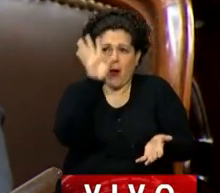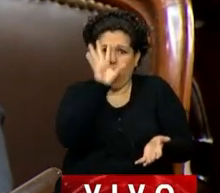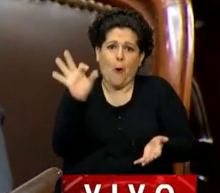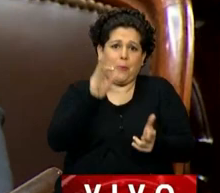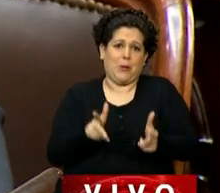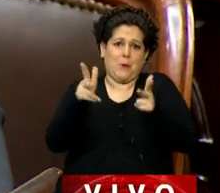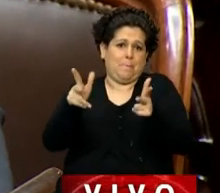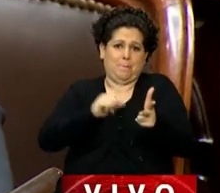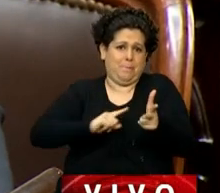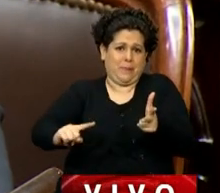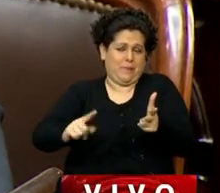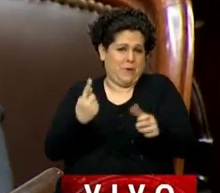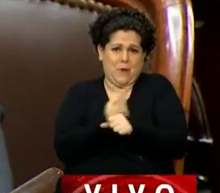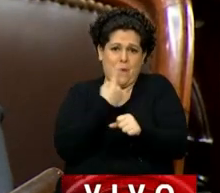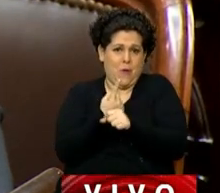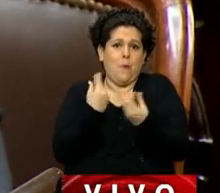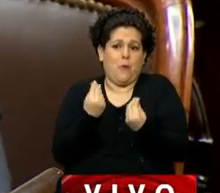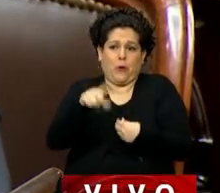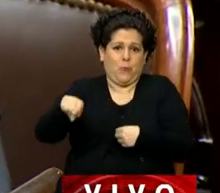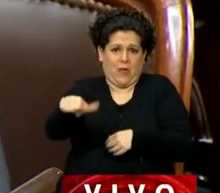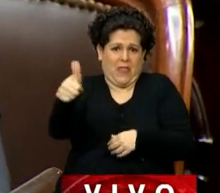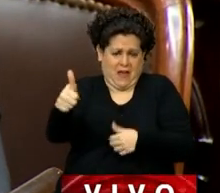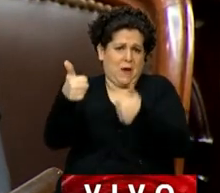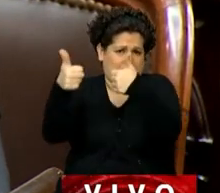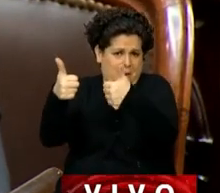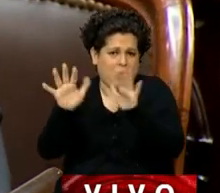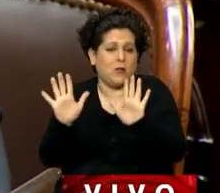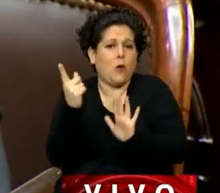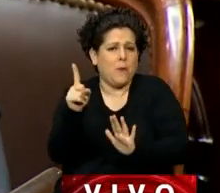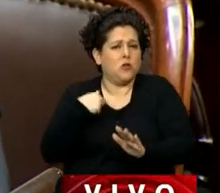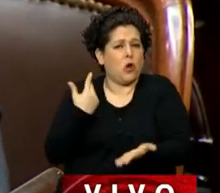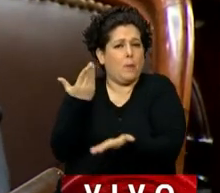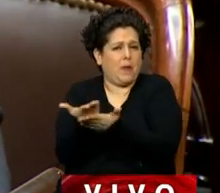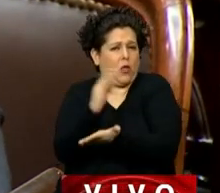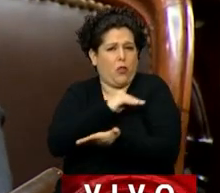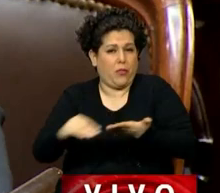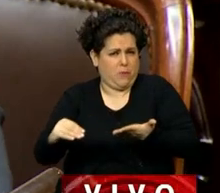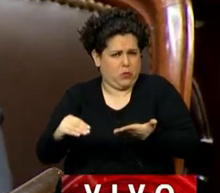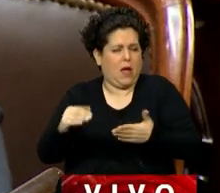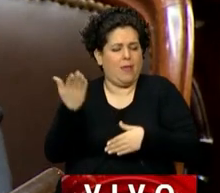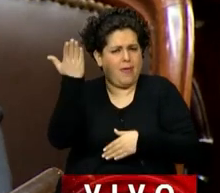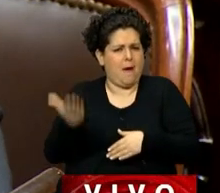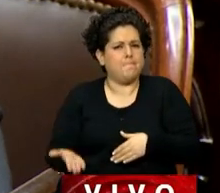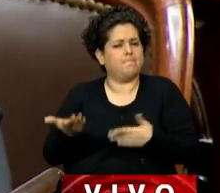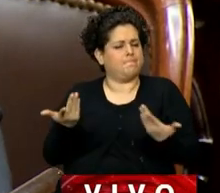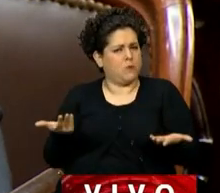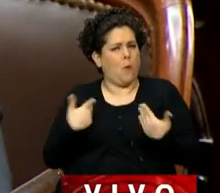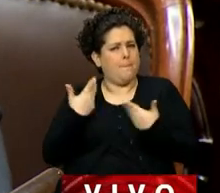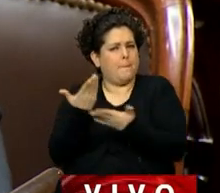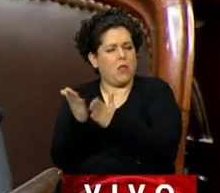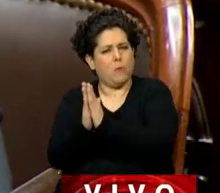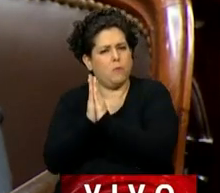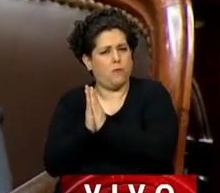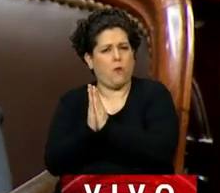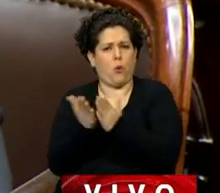opinión al respecto, pero sí le voy a pedir a la diputada Moró muy encarecidamente que